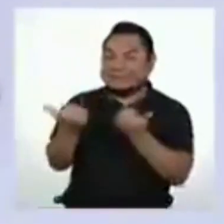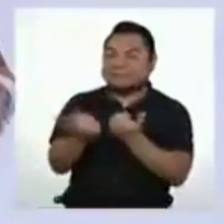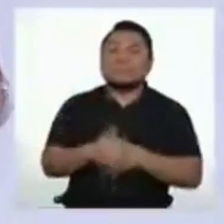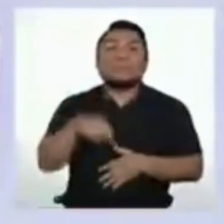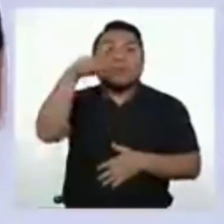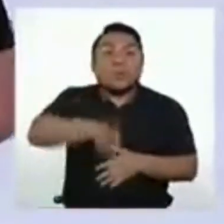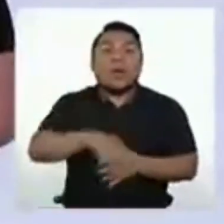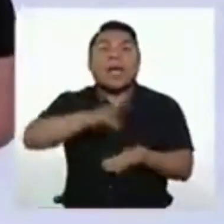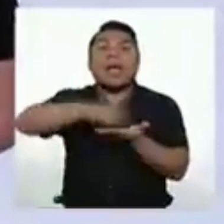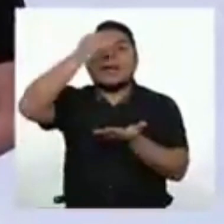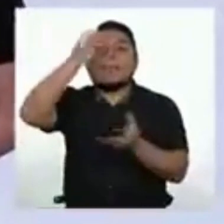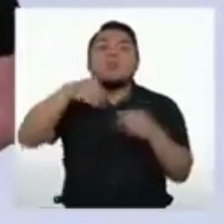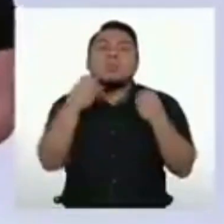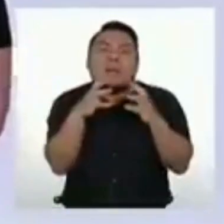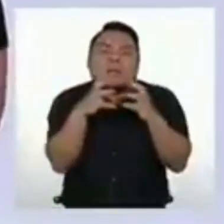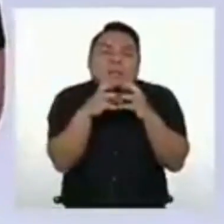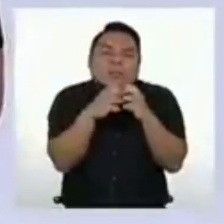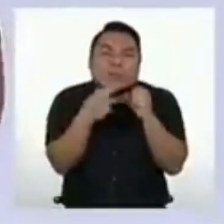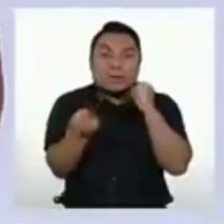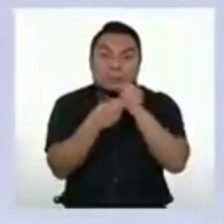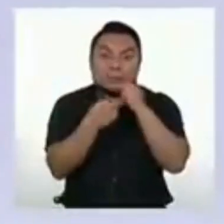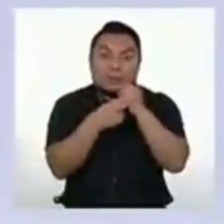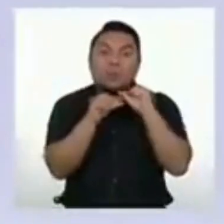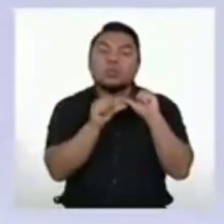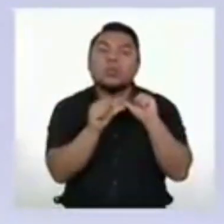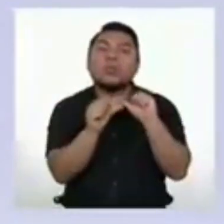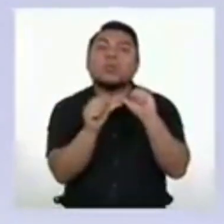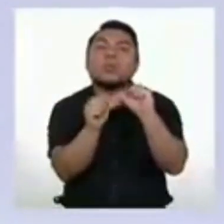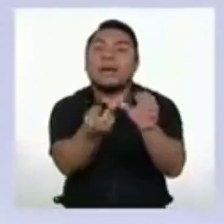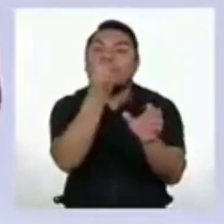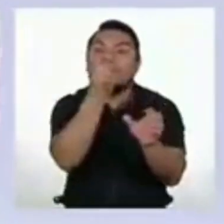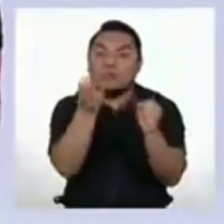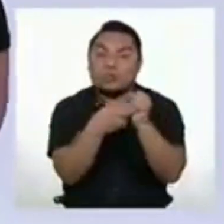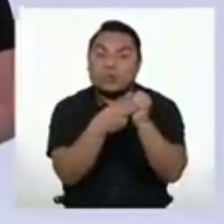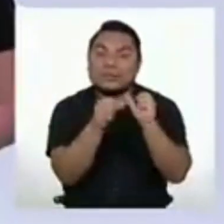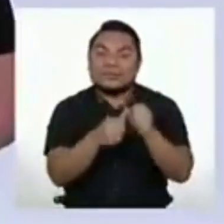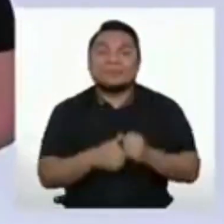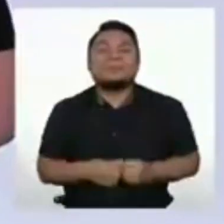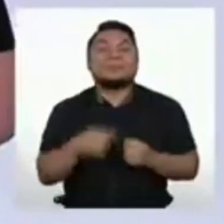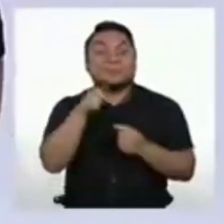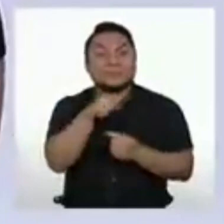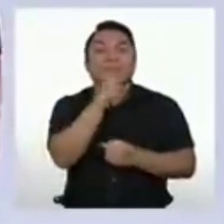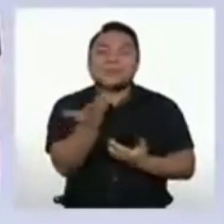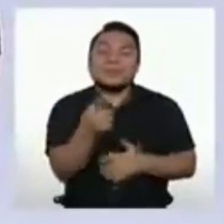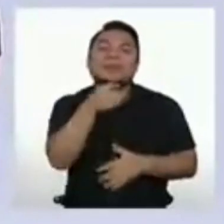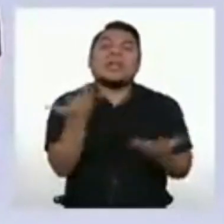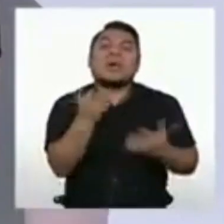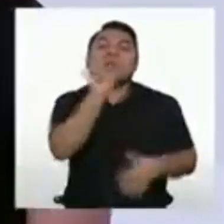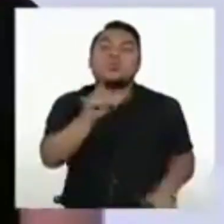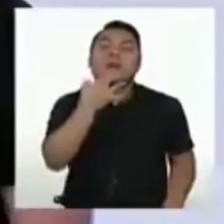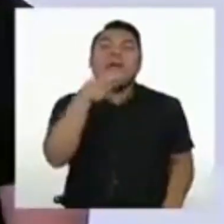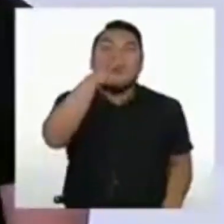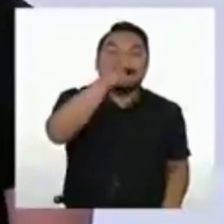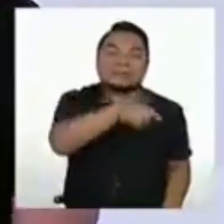Hoy hemos aprendido sobre la deshidratación como método para la conservación de alimentos. Y 2 de sus variedades son el uso de la